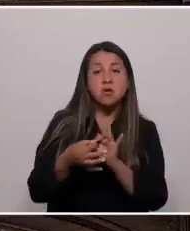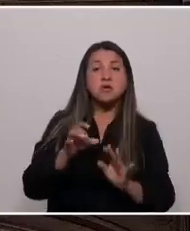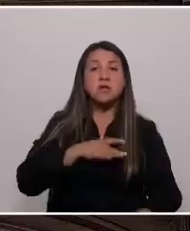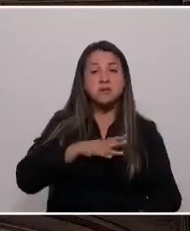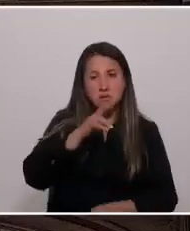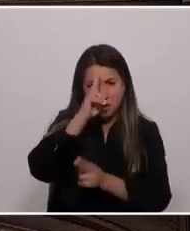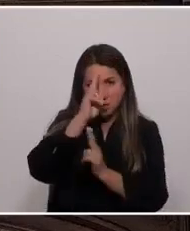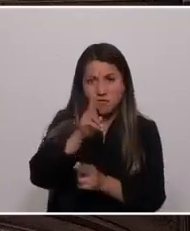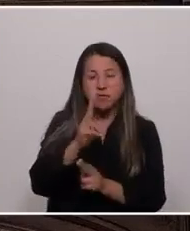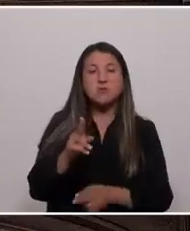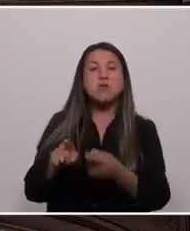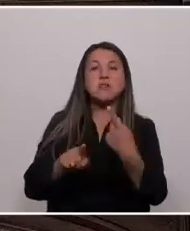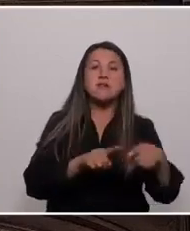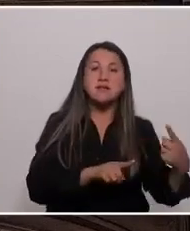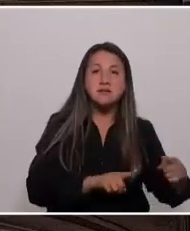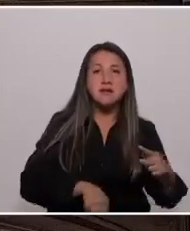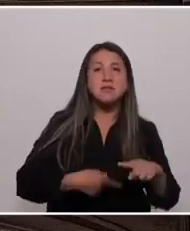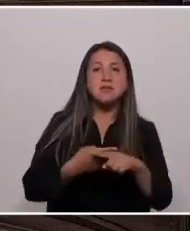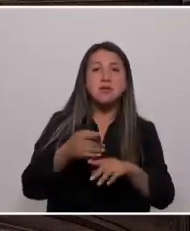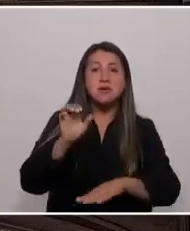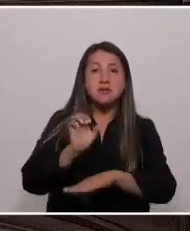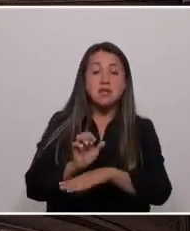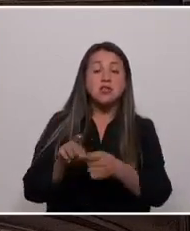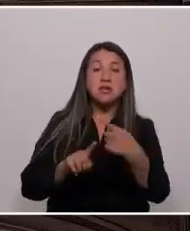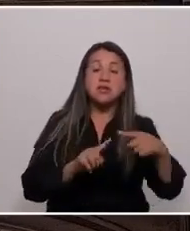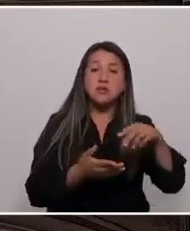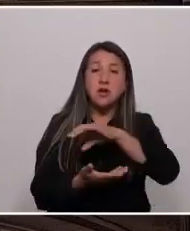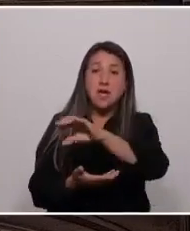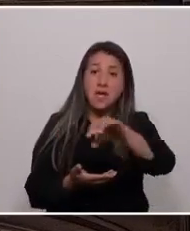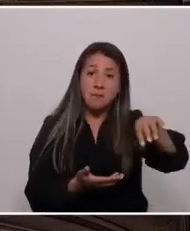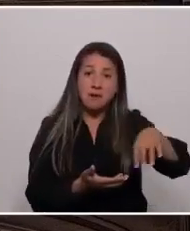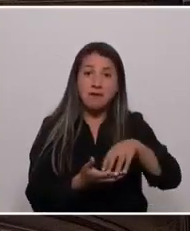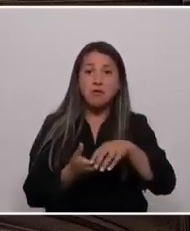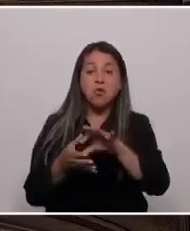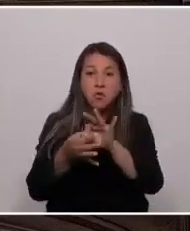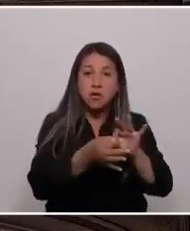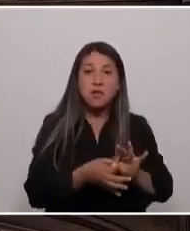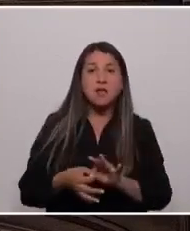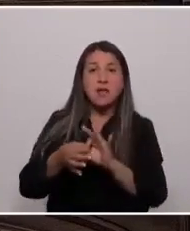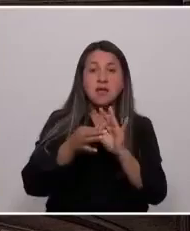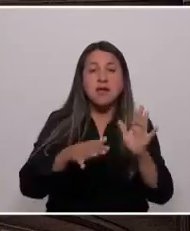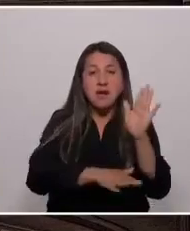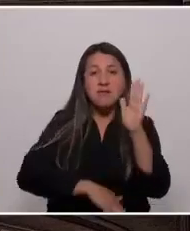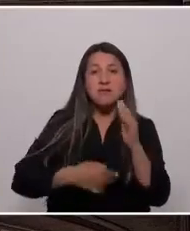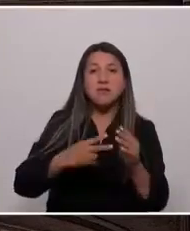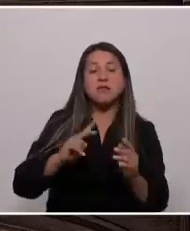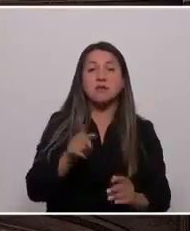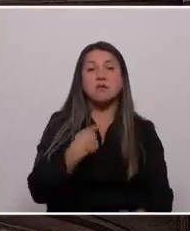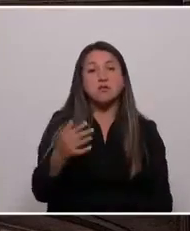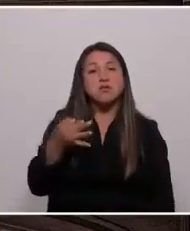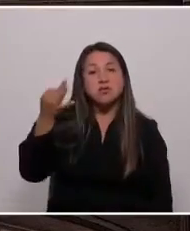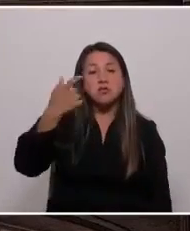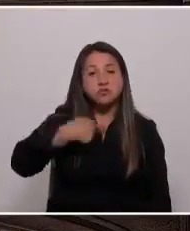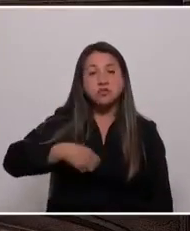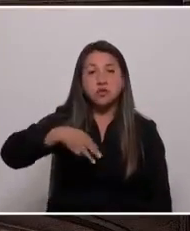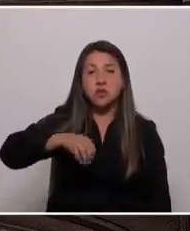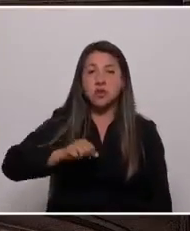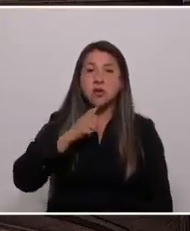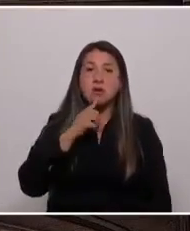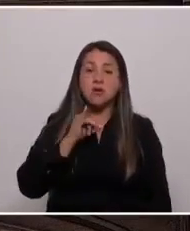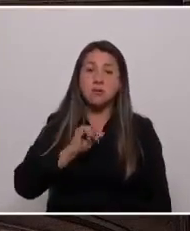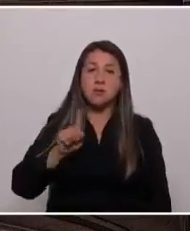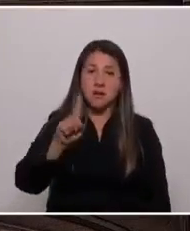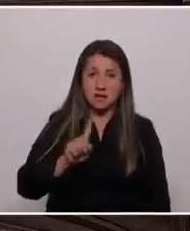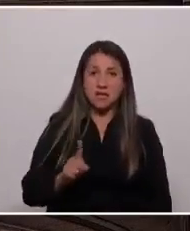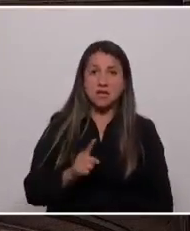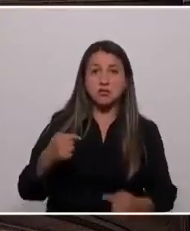en diversidad como un estado plurinacional para que forjemos en unidad las bases de nuestro futuro soy matías orellana cuéllar provengo